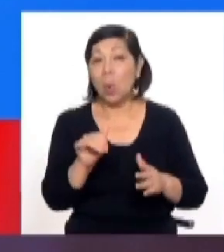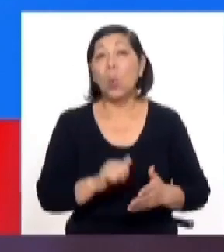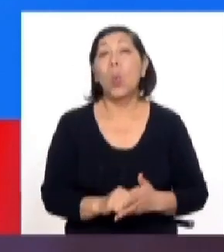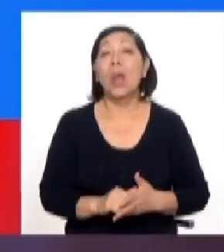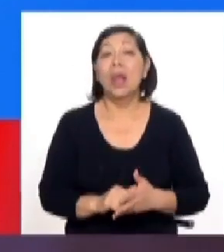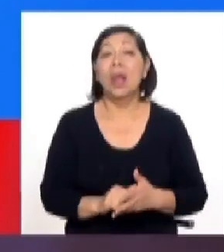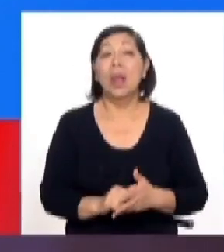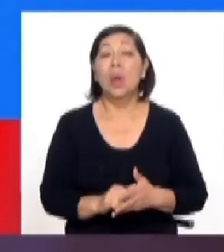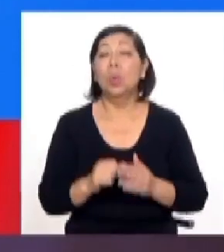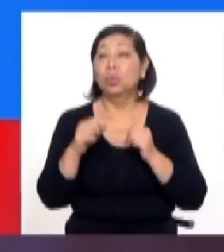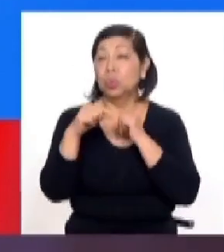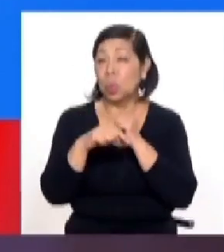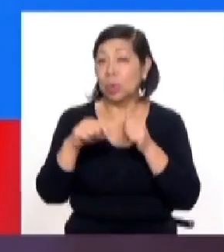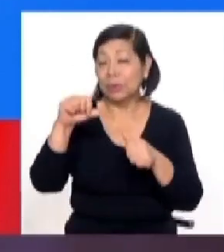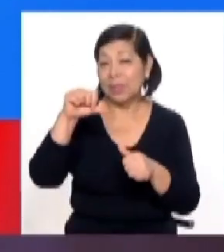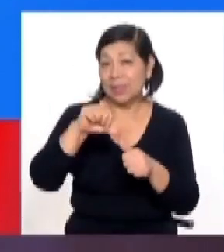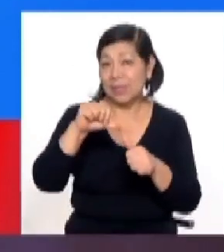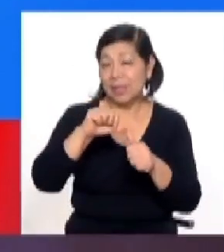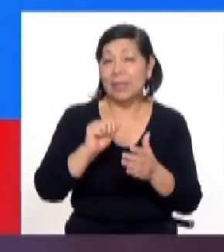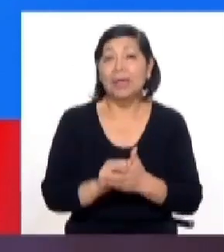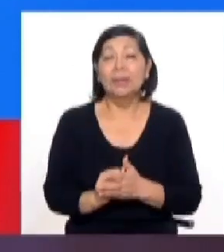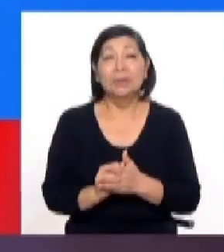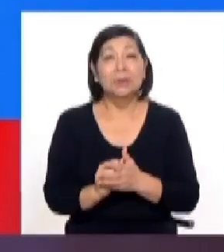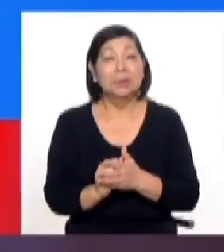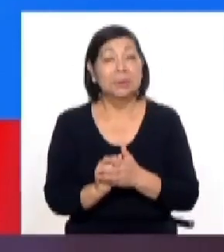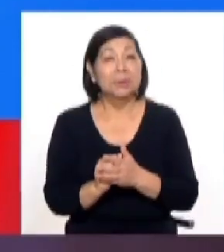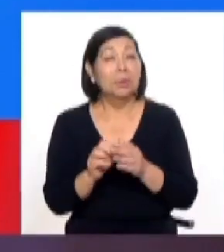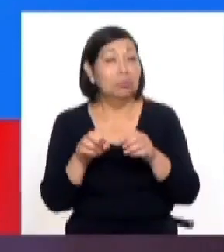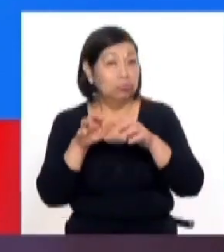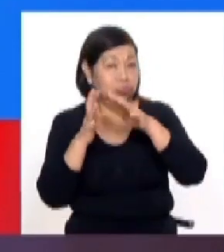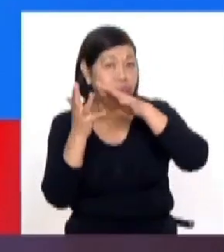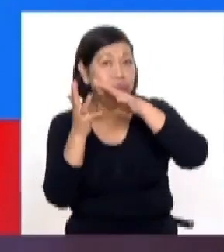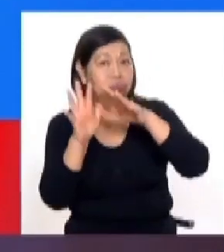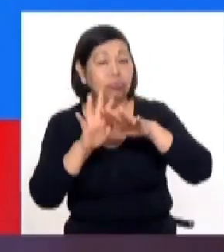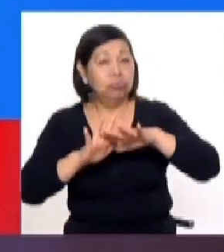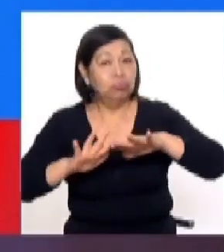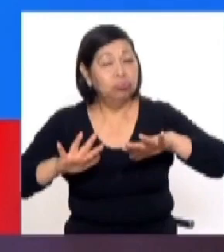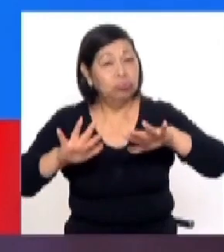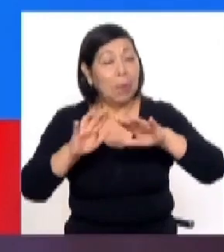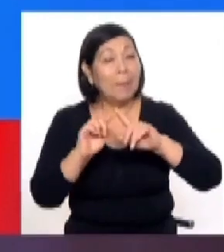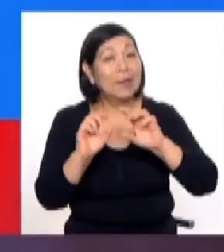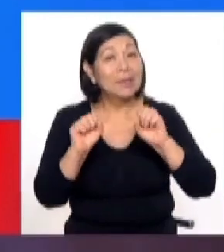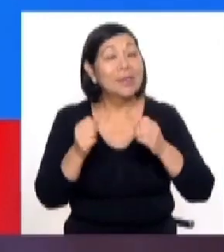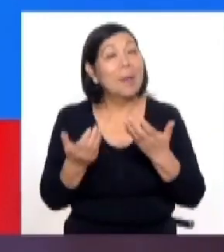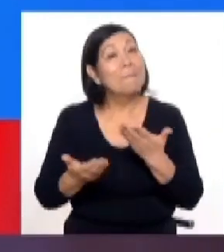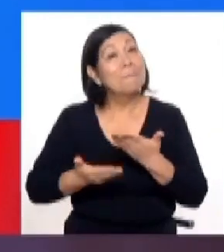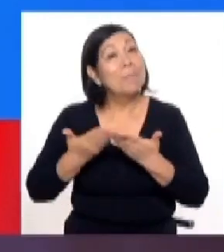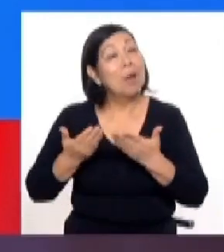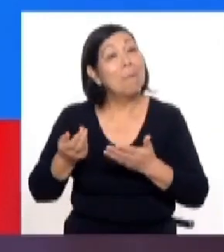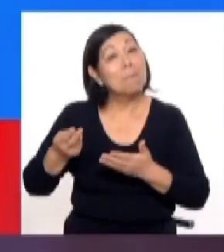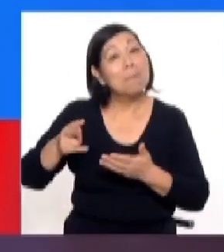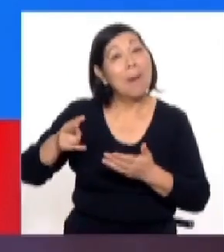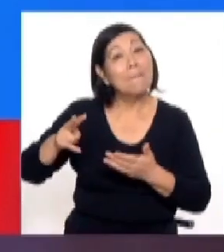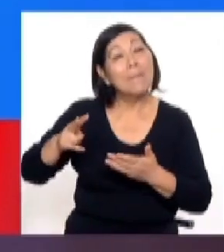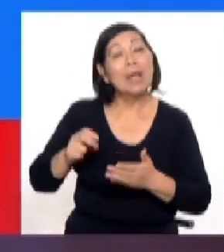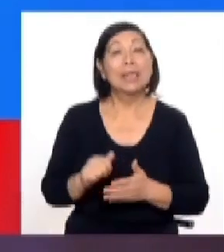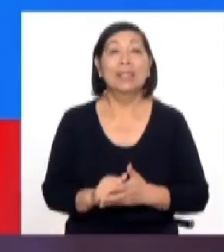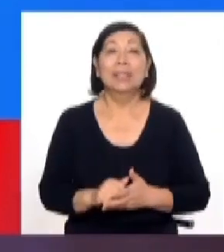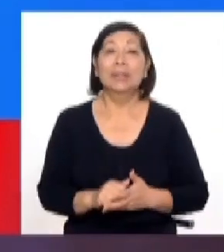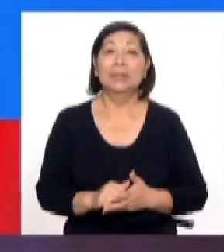el sector del sur y centro están con cielo despejado cielo con nubes dispersas lo que facilitaría el incremento de